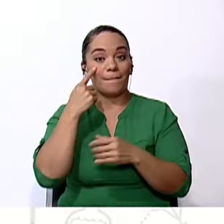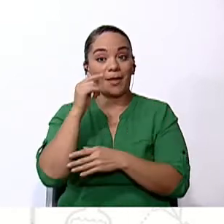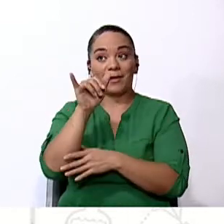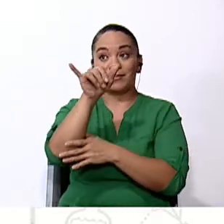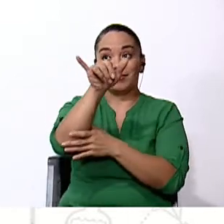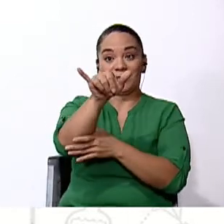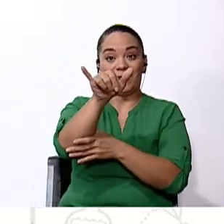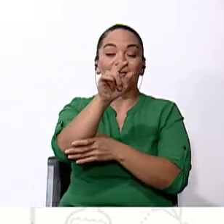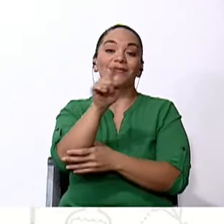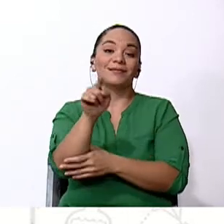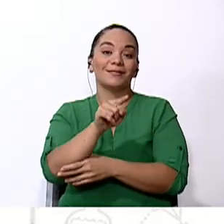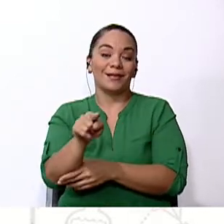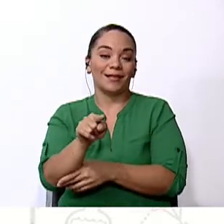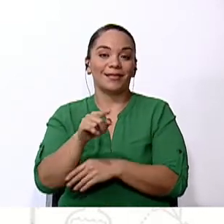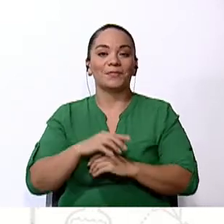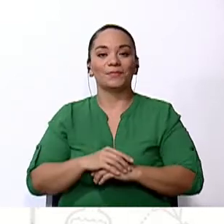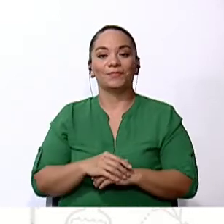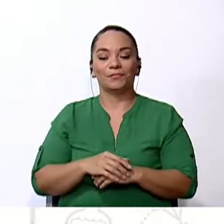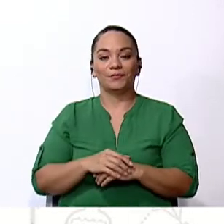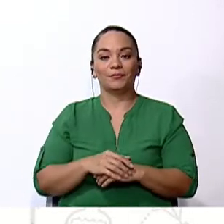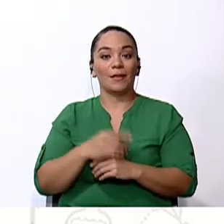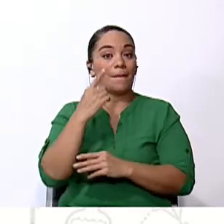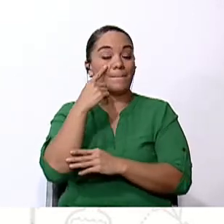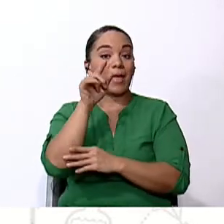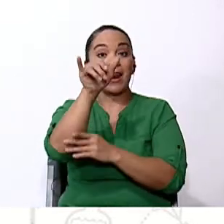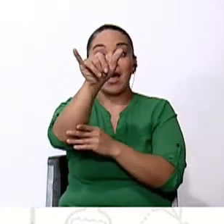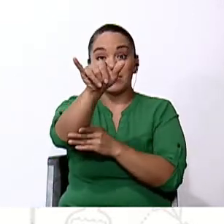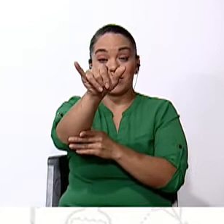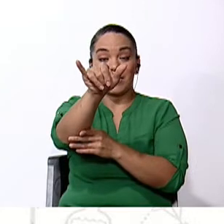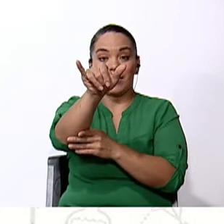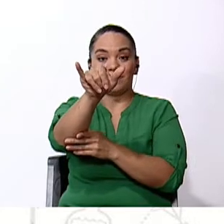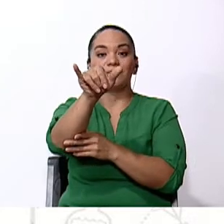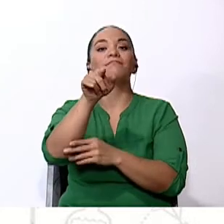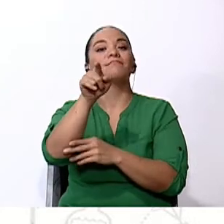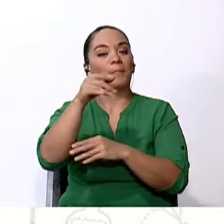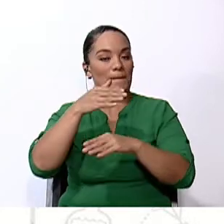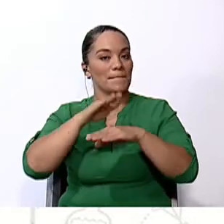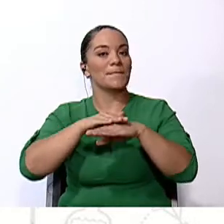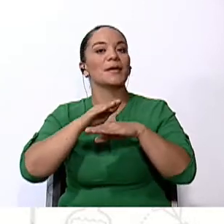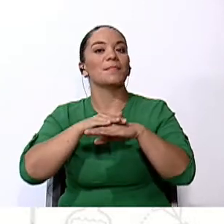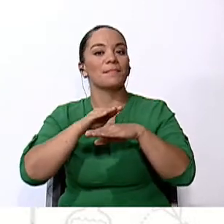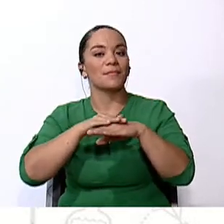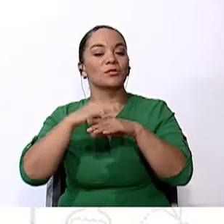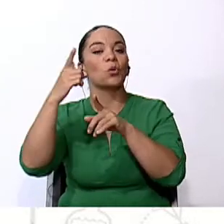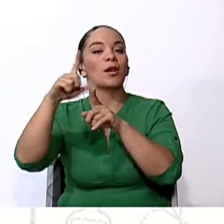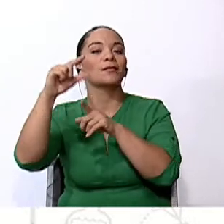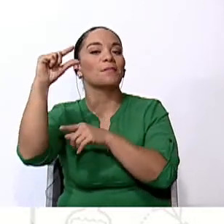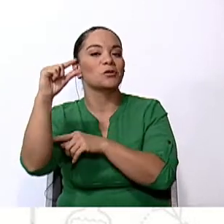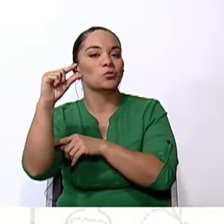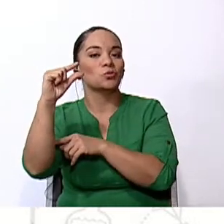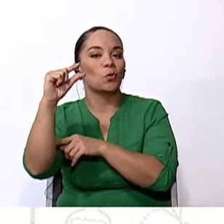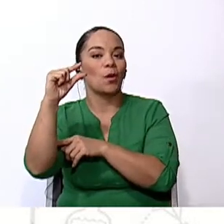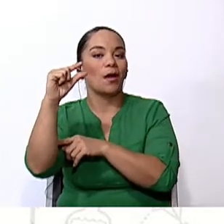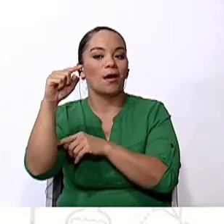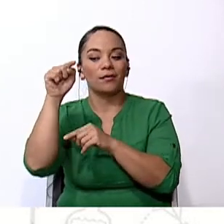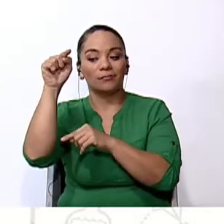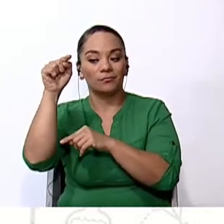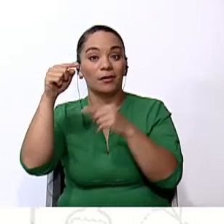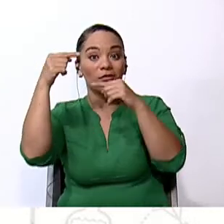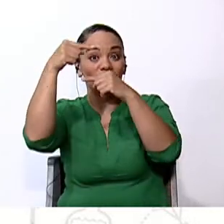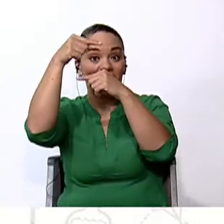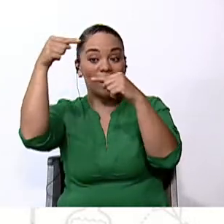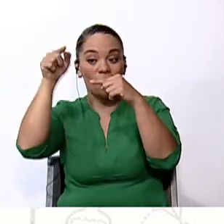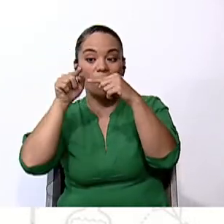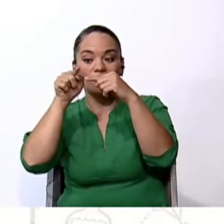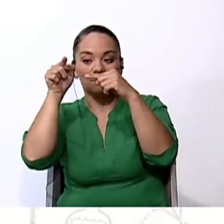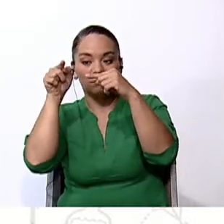llegamos a la Z. La Y tiene permiso, la minúscula, de salirse del renglón.